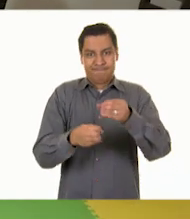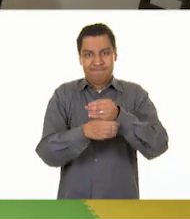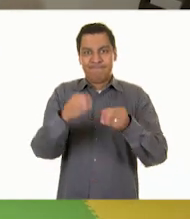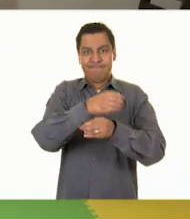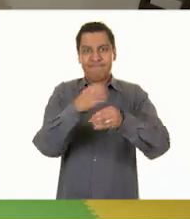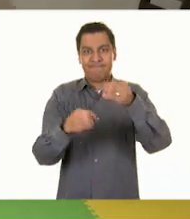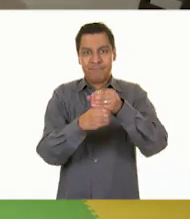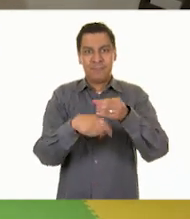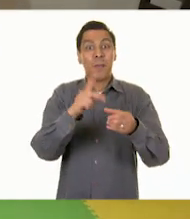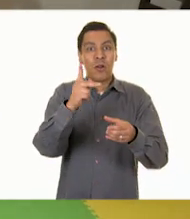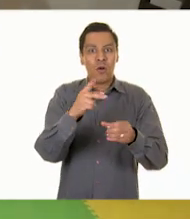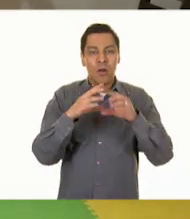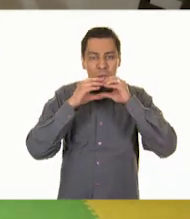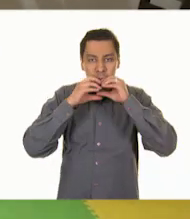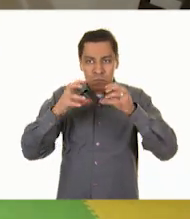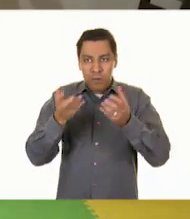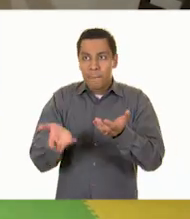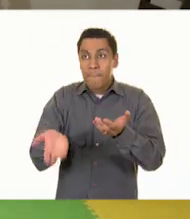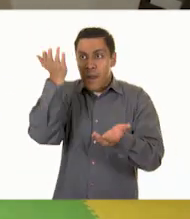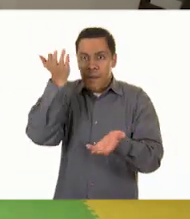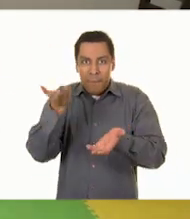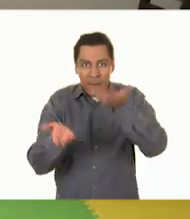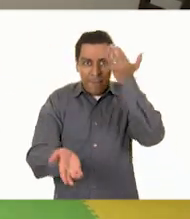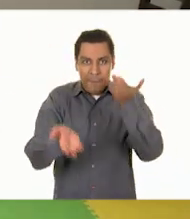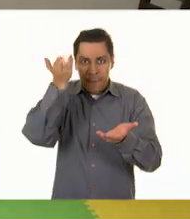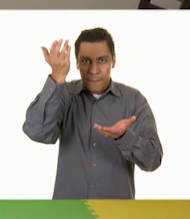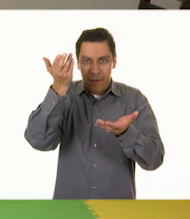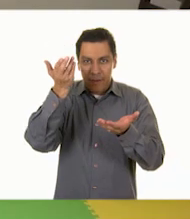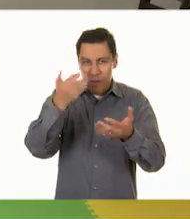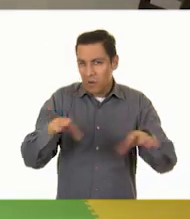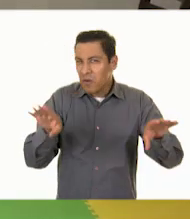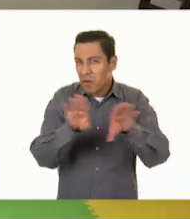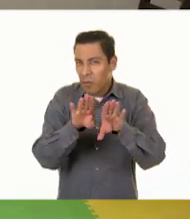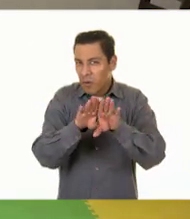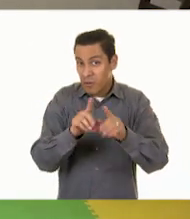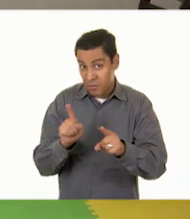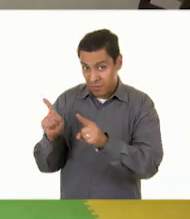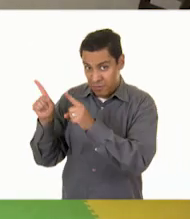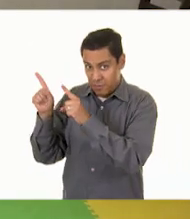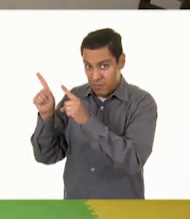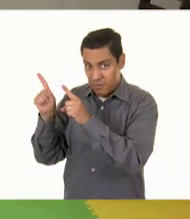globo en el aire no debe de caer al suelo vamos a intentarlo